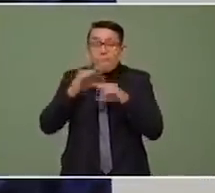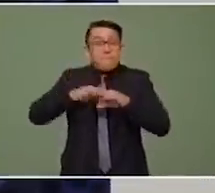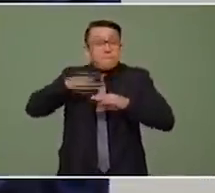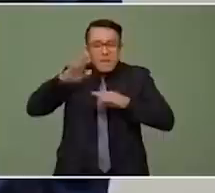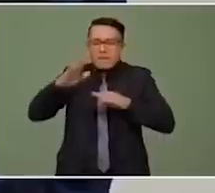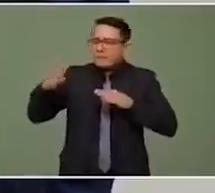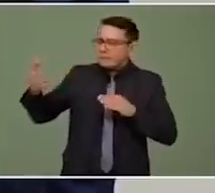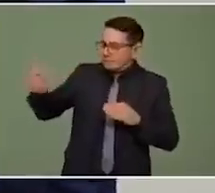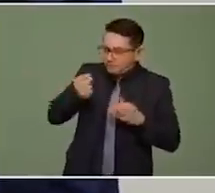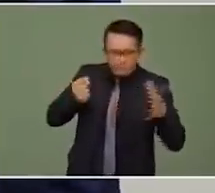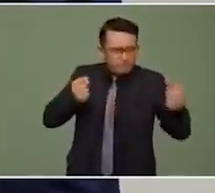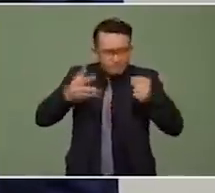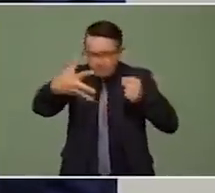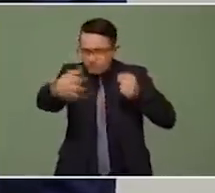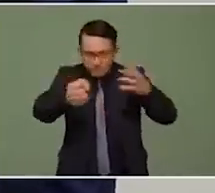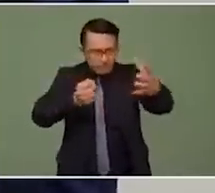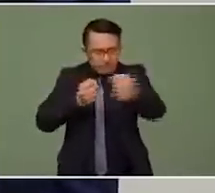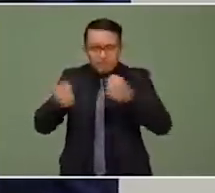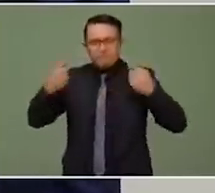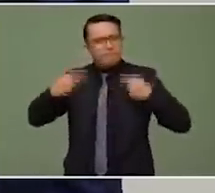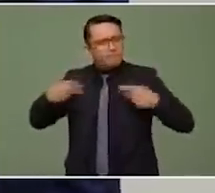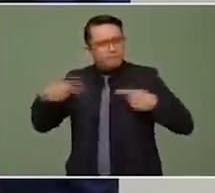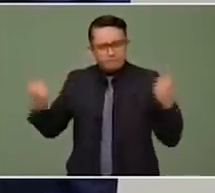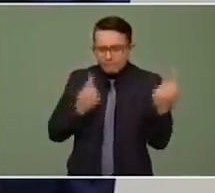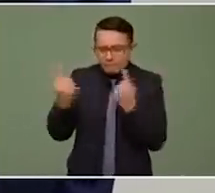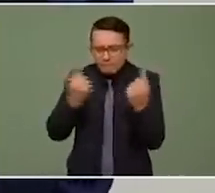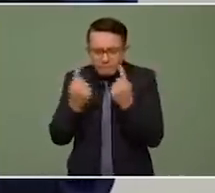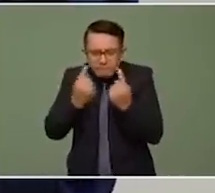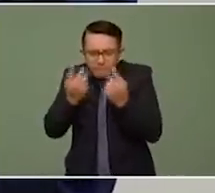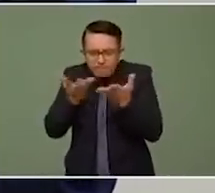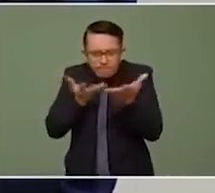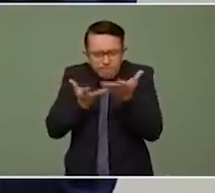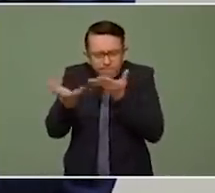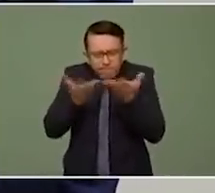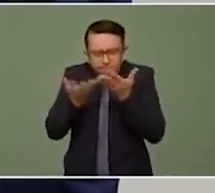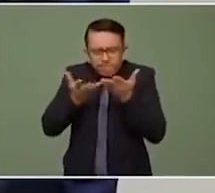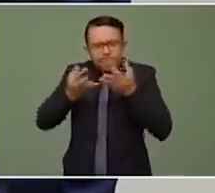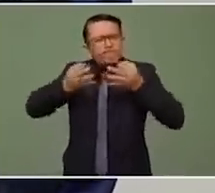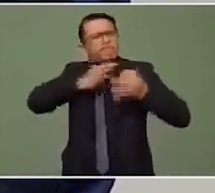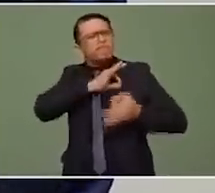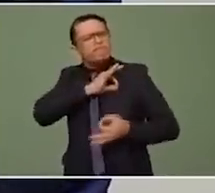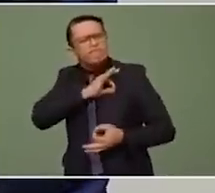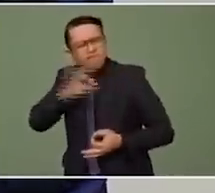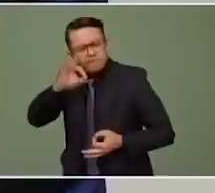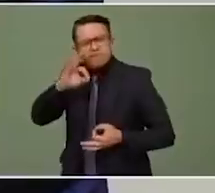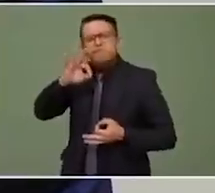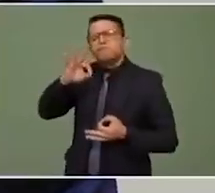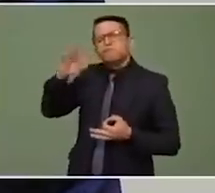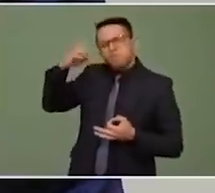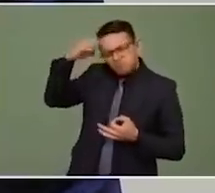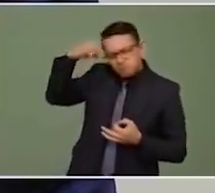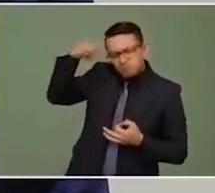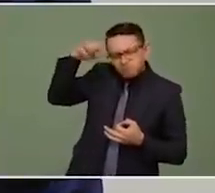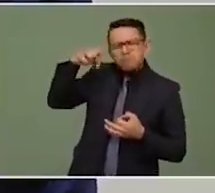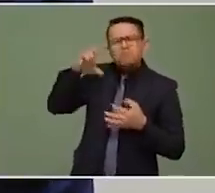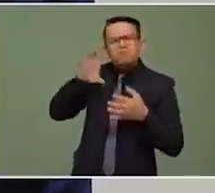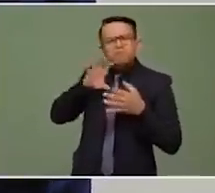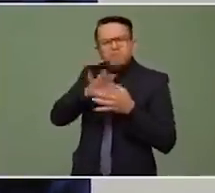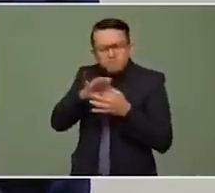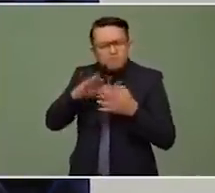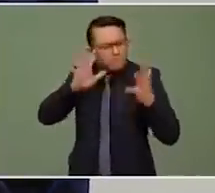y necesitamos que podamos utilizar la experiencia la